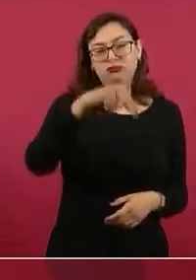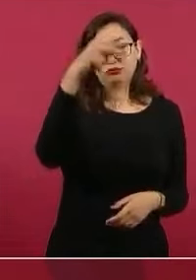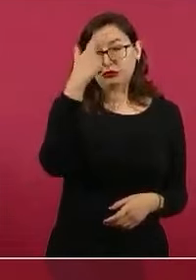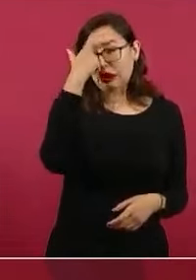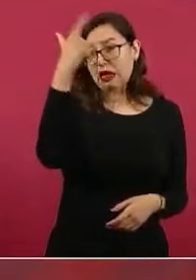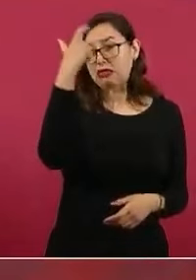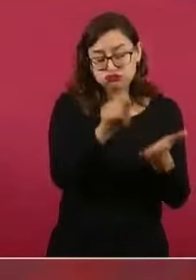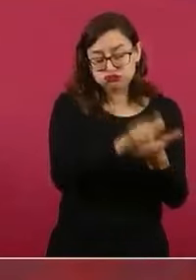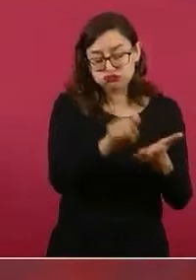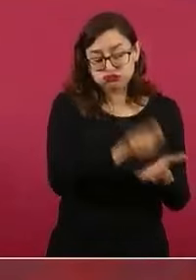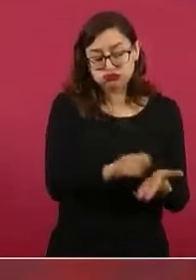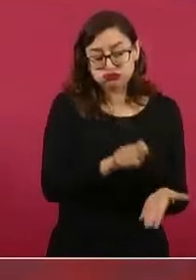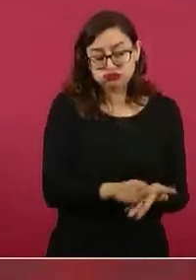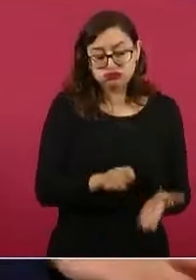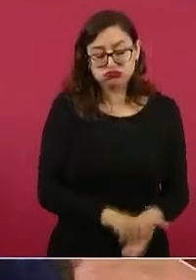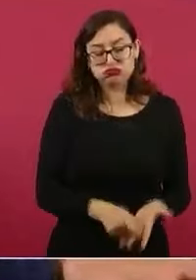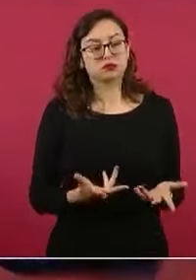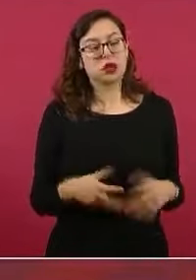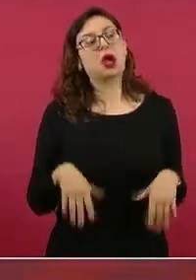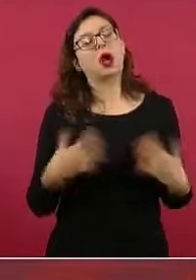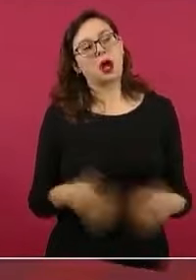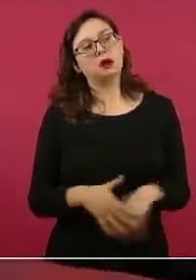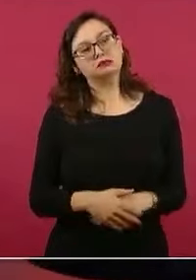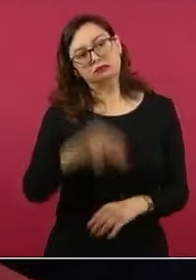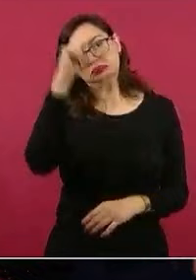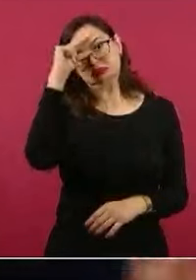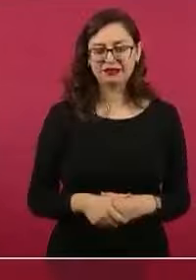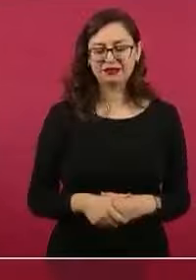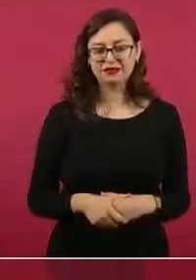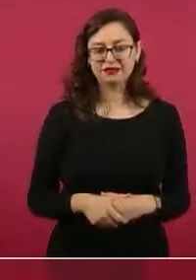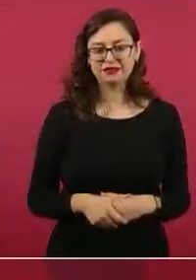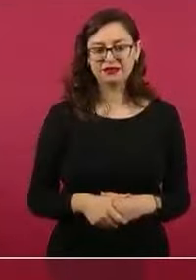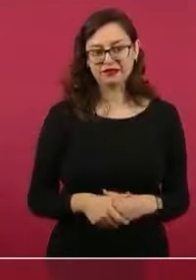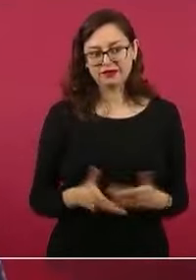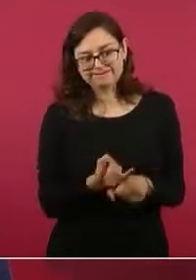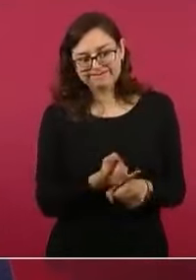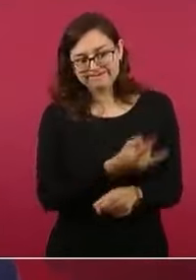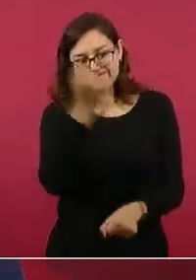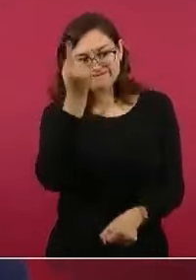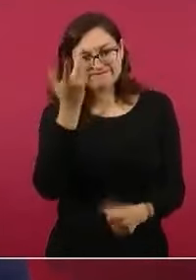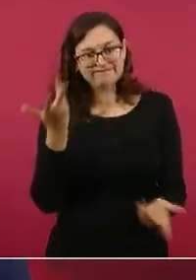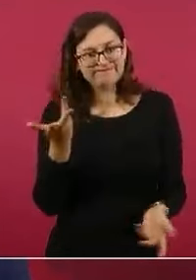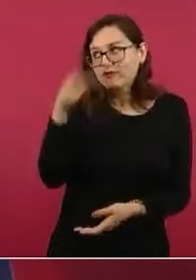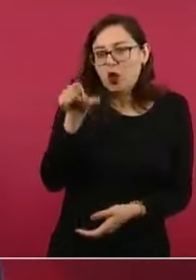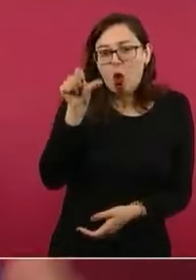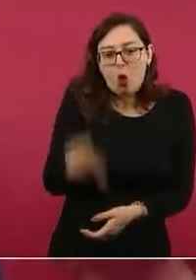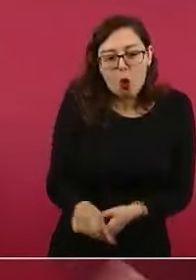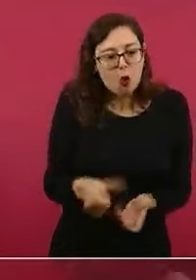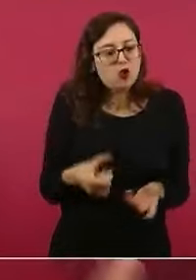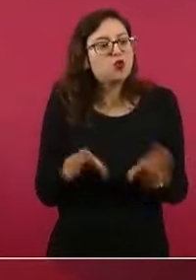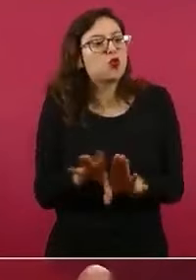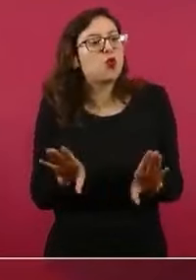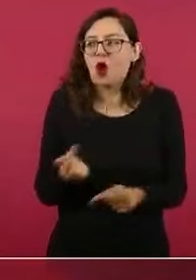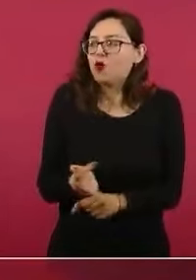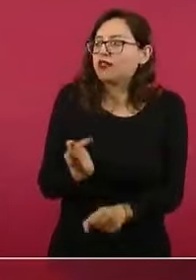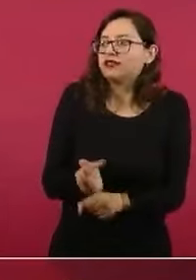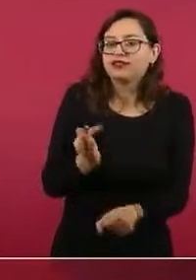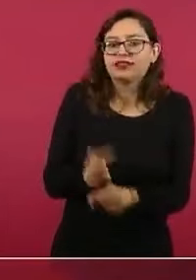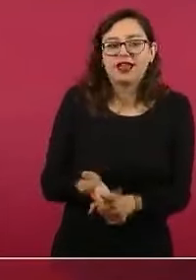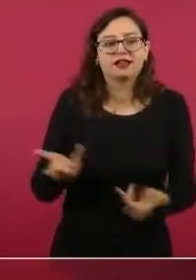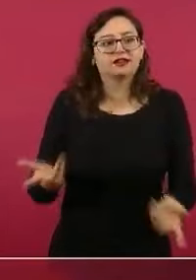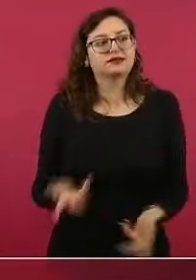sabiondo, conservador, y no son capaces de hacer un planteamiento así. Les falta juicio práctico, porque les falta